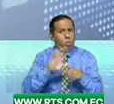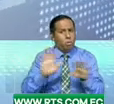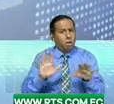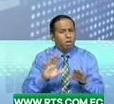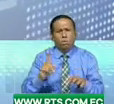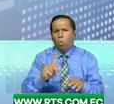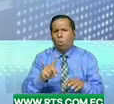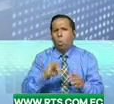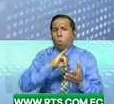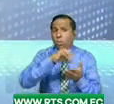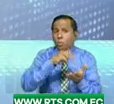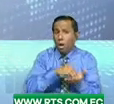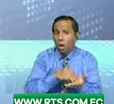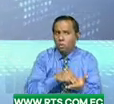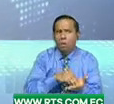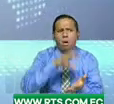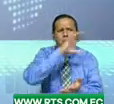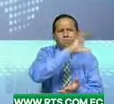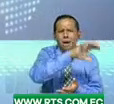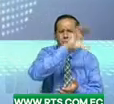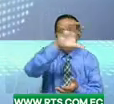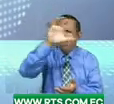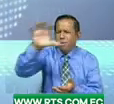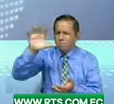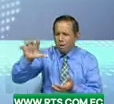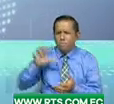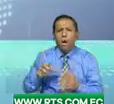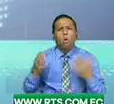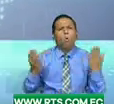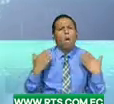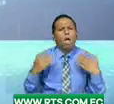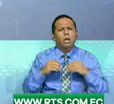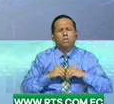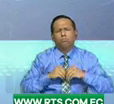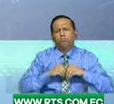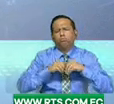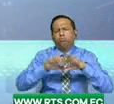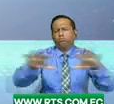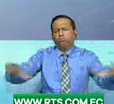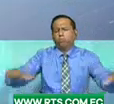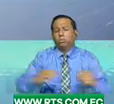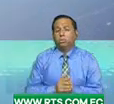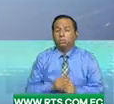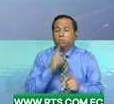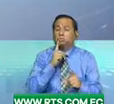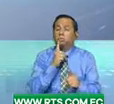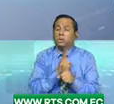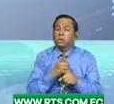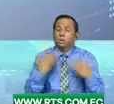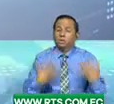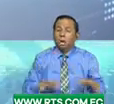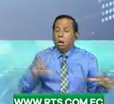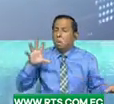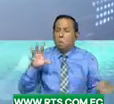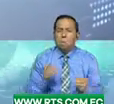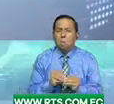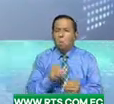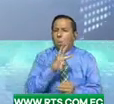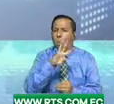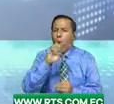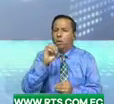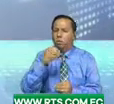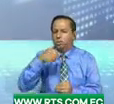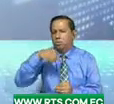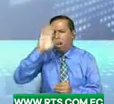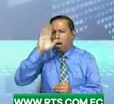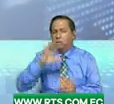Juan Montalvo, donde estamos reportando otro hecho violento de más ya de 400 que se registran en la zona